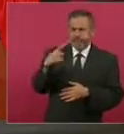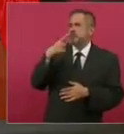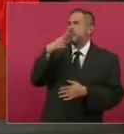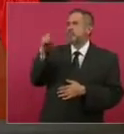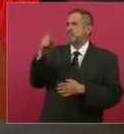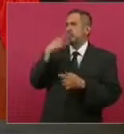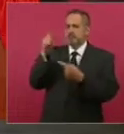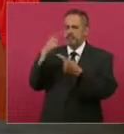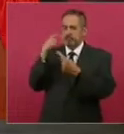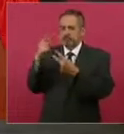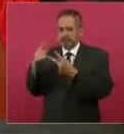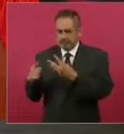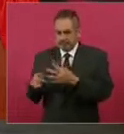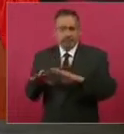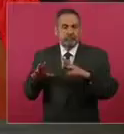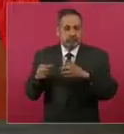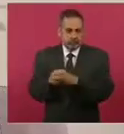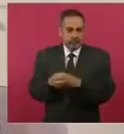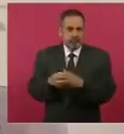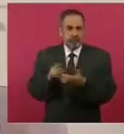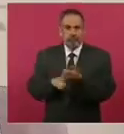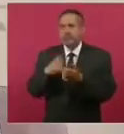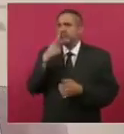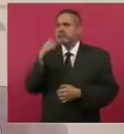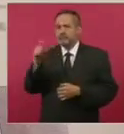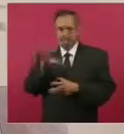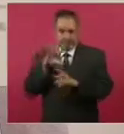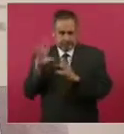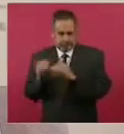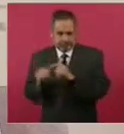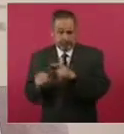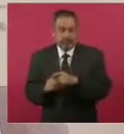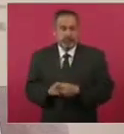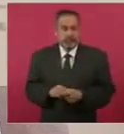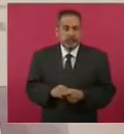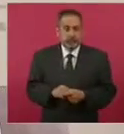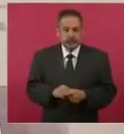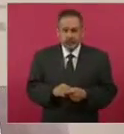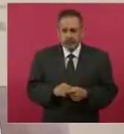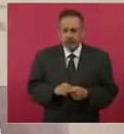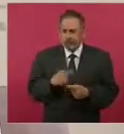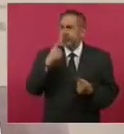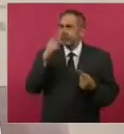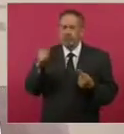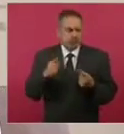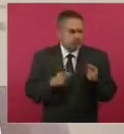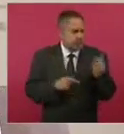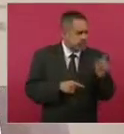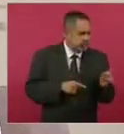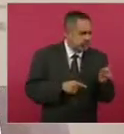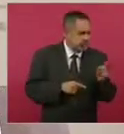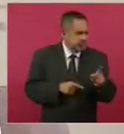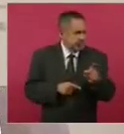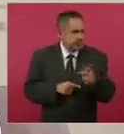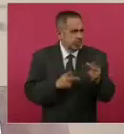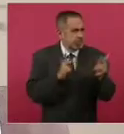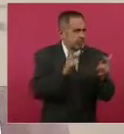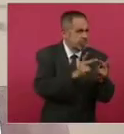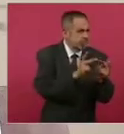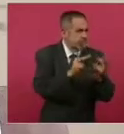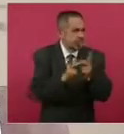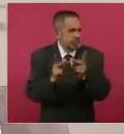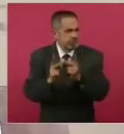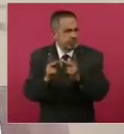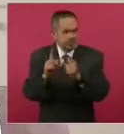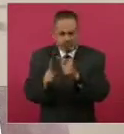total, la del grupo intersecretarial y otras más. La similitud de hechos ha motivado la necesidad de acumular